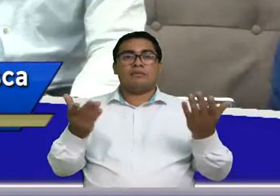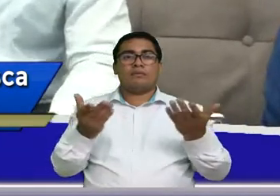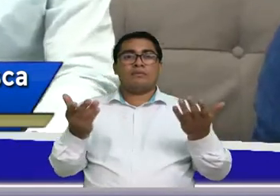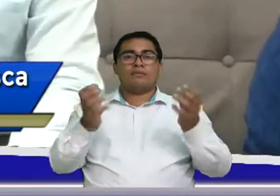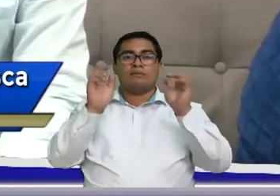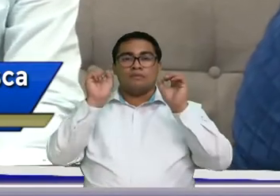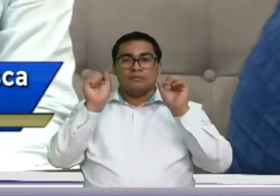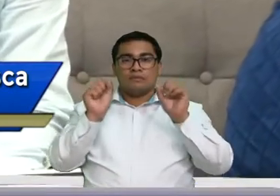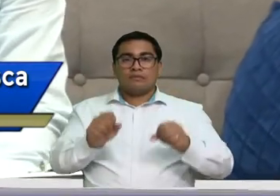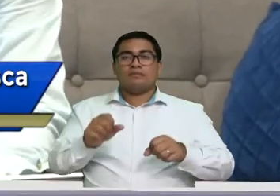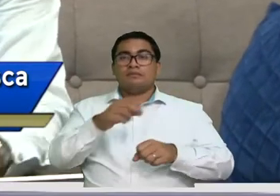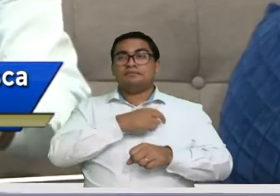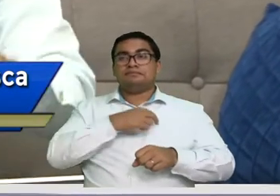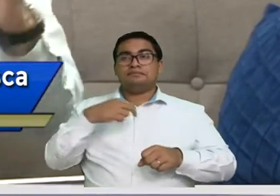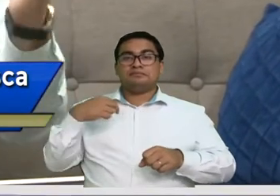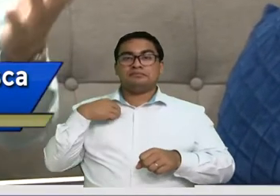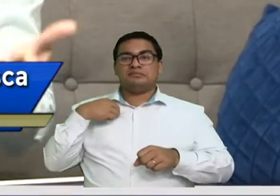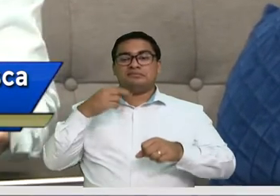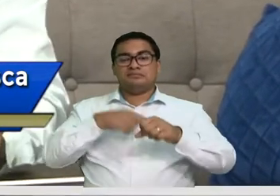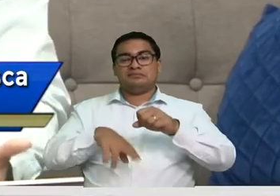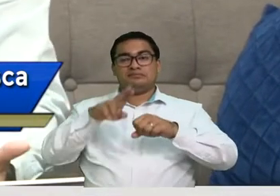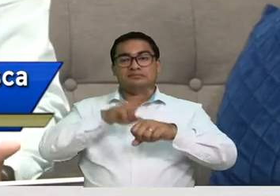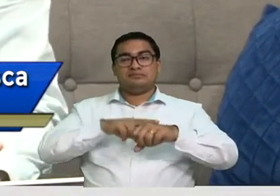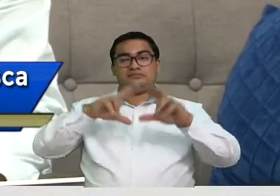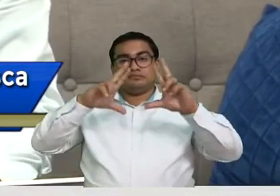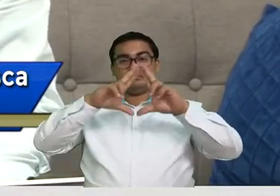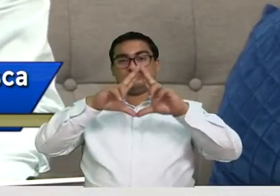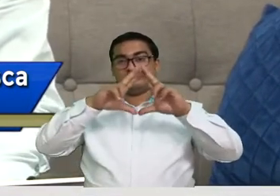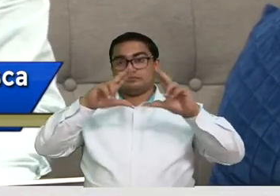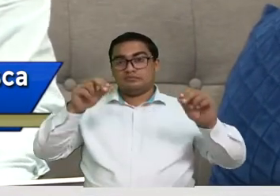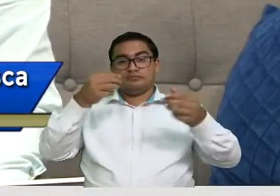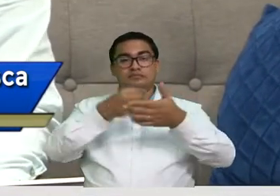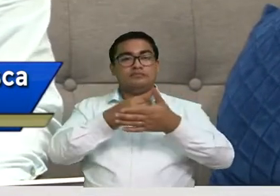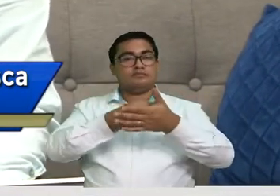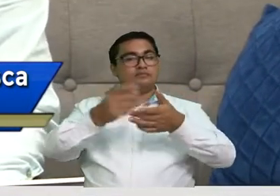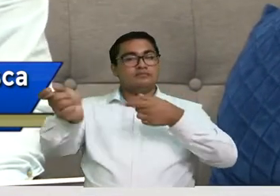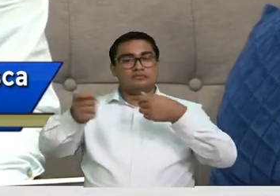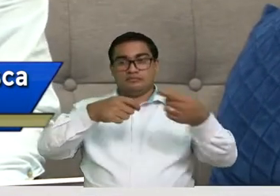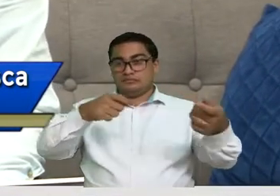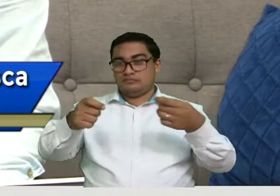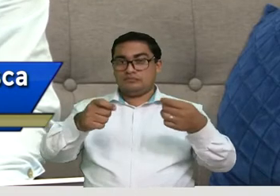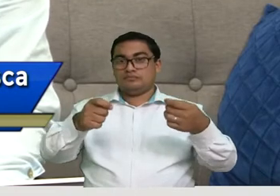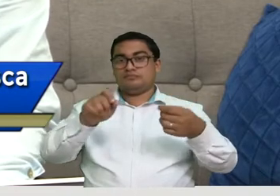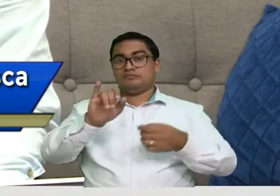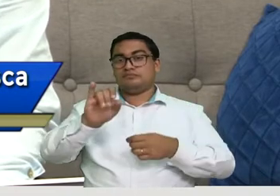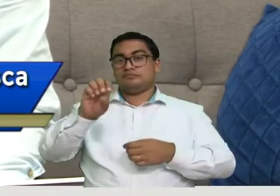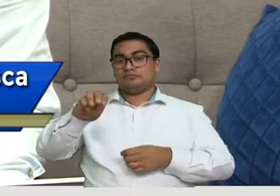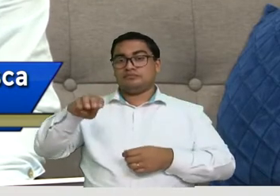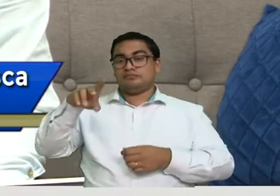nosotros somos un sistema nacional de producción, consumo y comercio donde